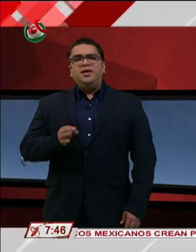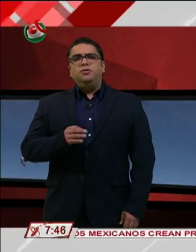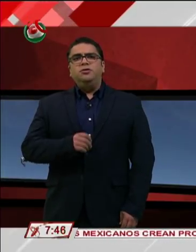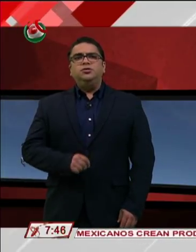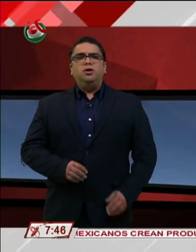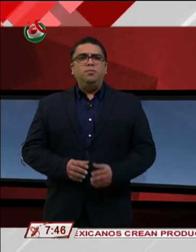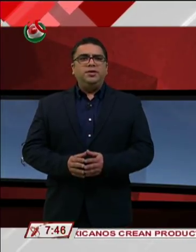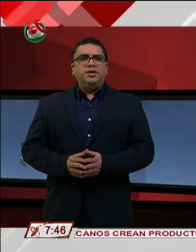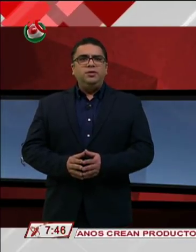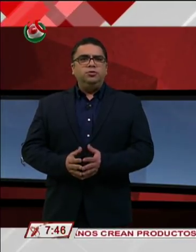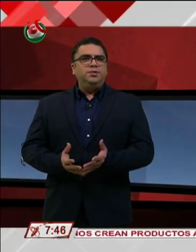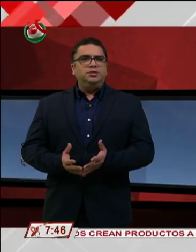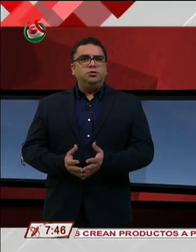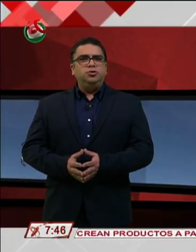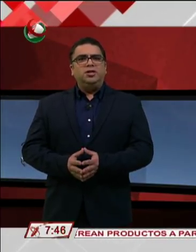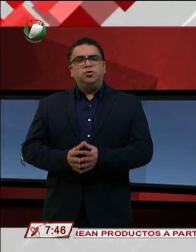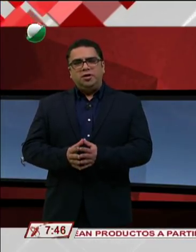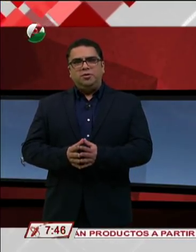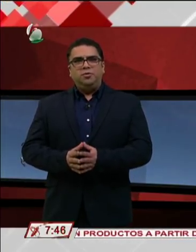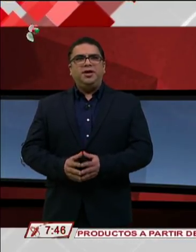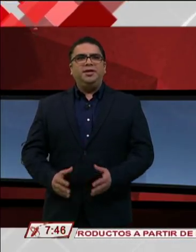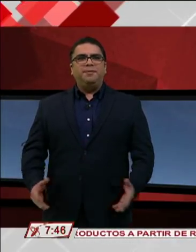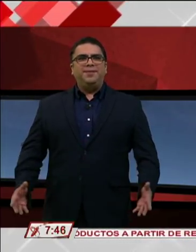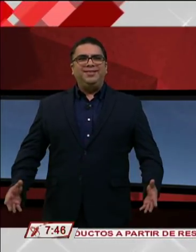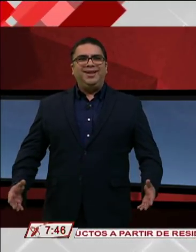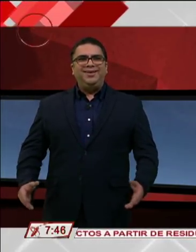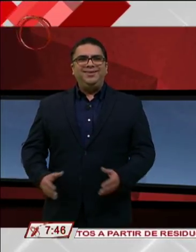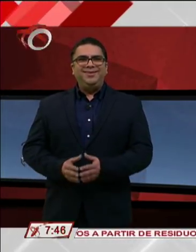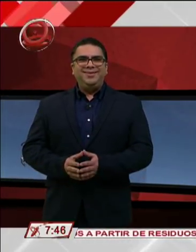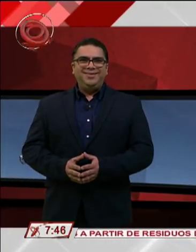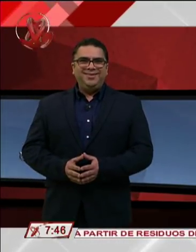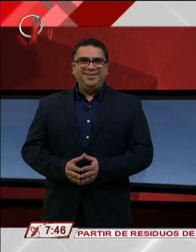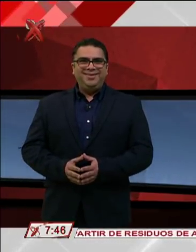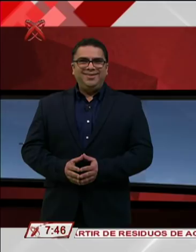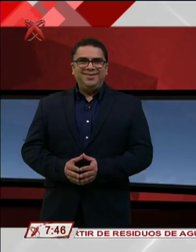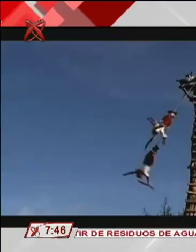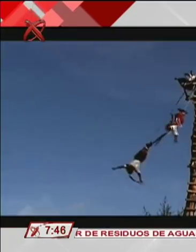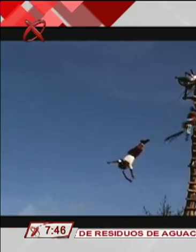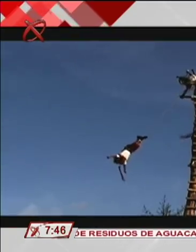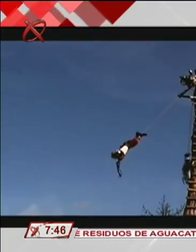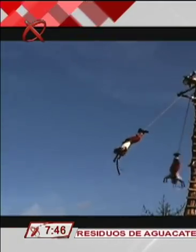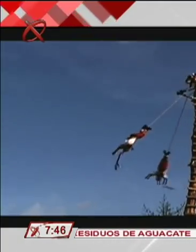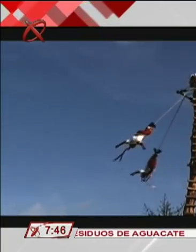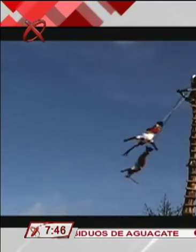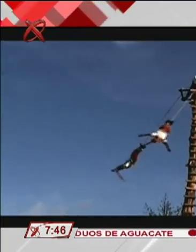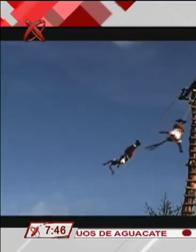totonaca, que ahí dio inicio a la Cumbre Tajín 2018 en la zona arqueológica de Papantla.